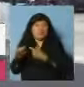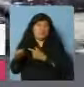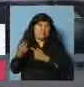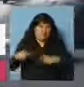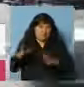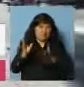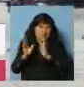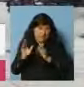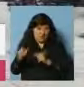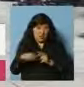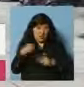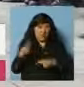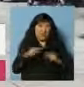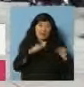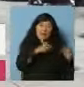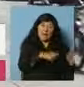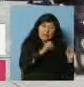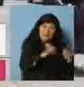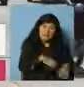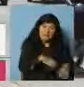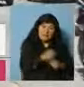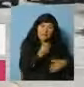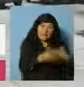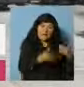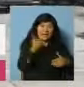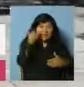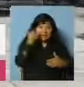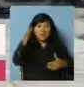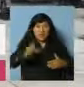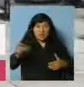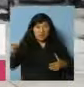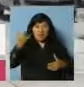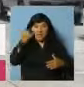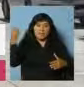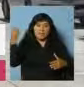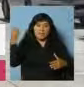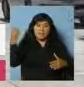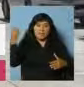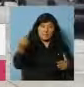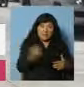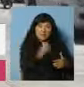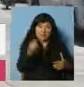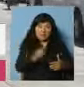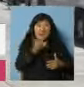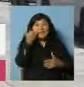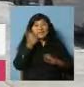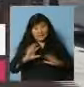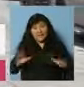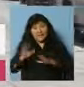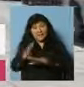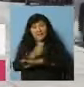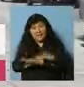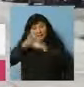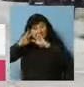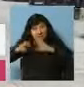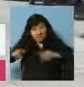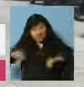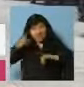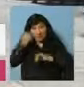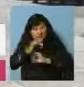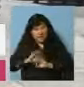Cuando comience a funcionar, ya tenemos los chicos que van a asistir, ya están los chicos evaluados, digamos, que desde que